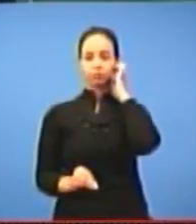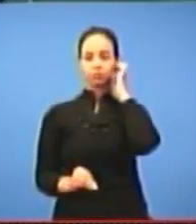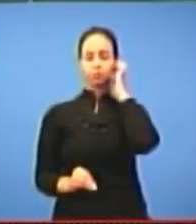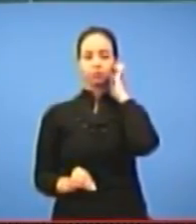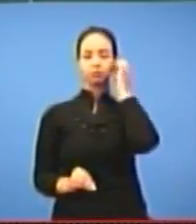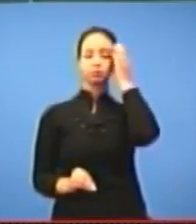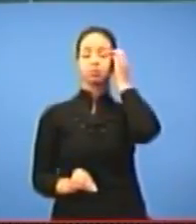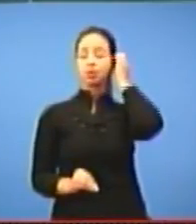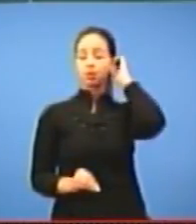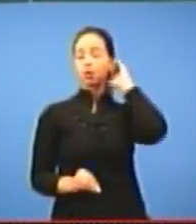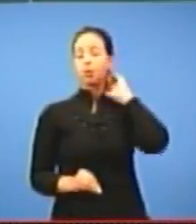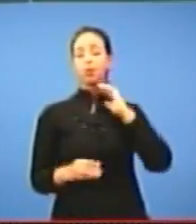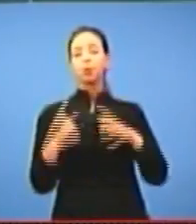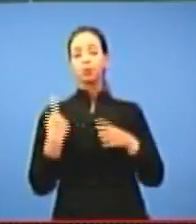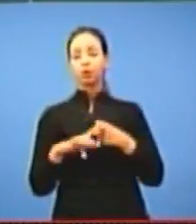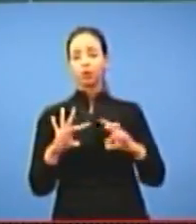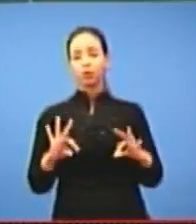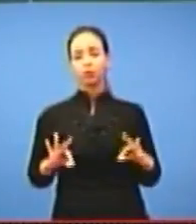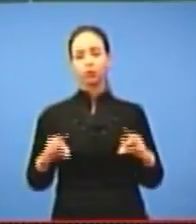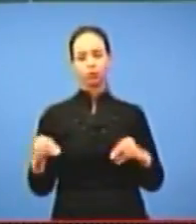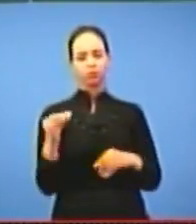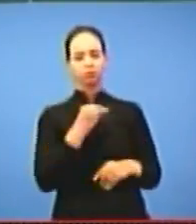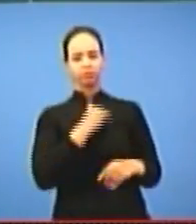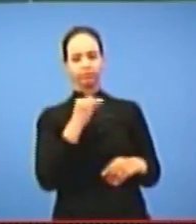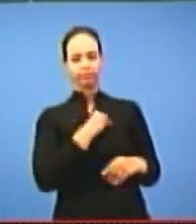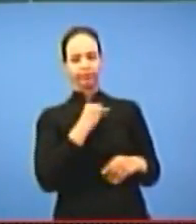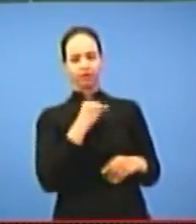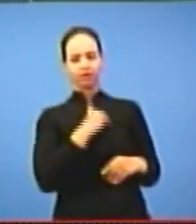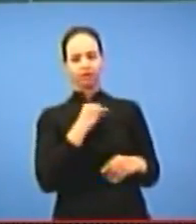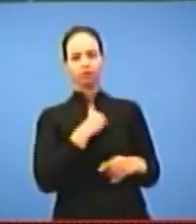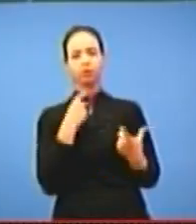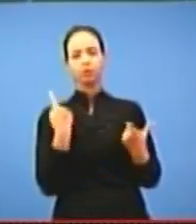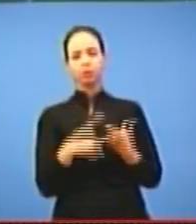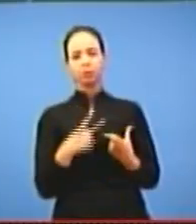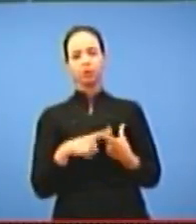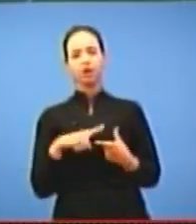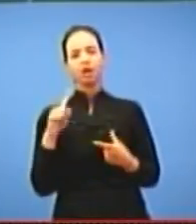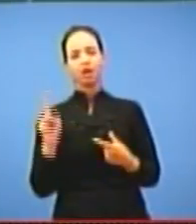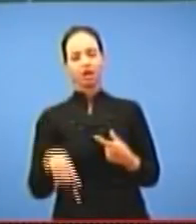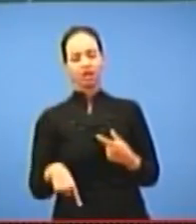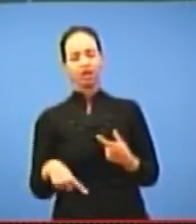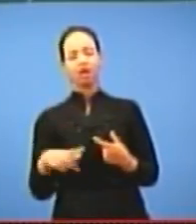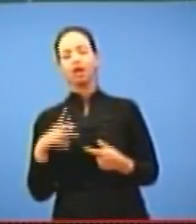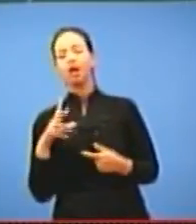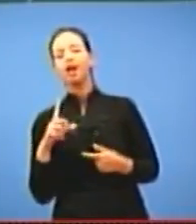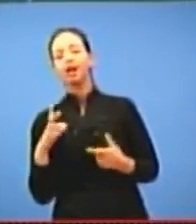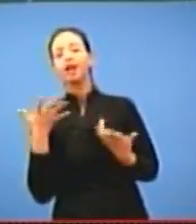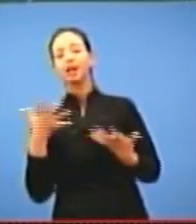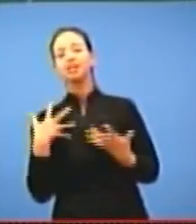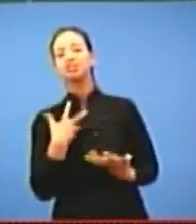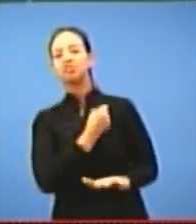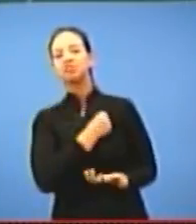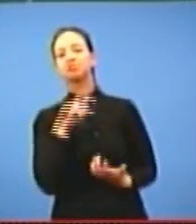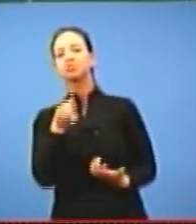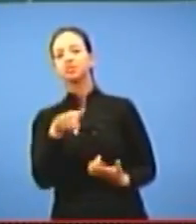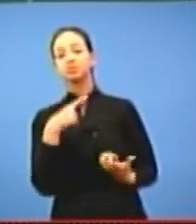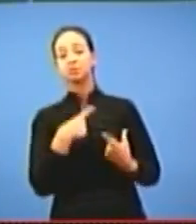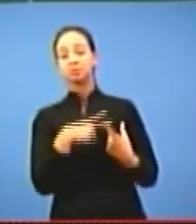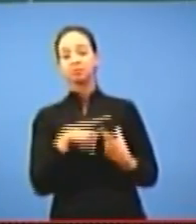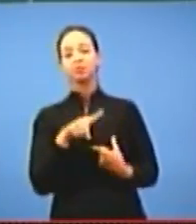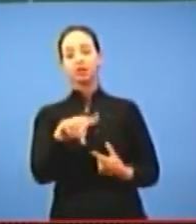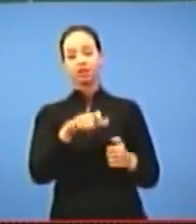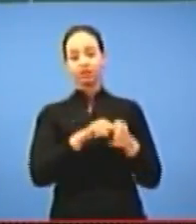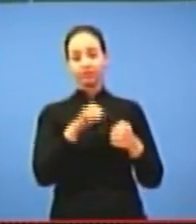Él iba a clavarse en la cruz toda la dificultad para salvarnos, para salvarme a mí y a ti. Él era el